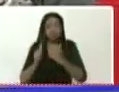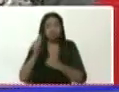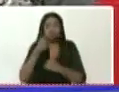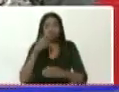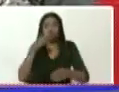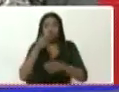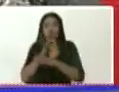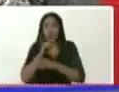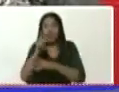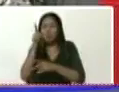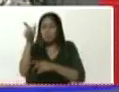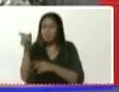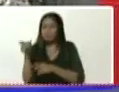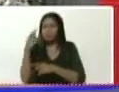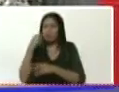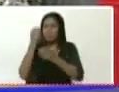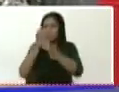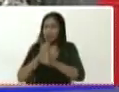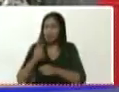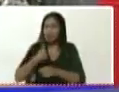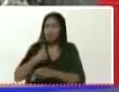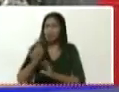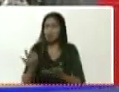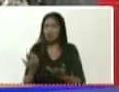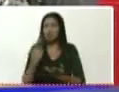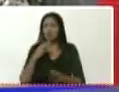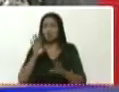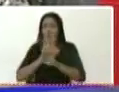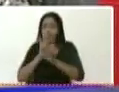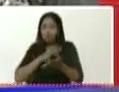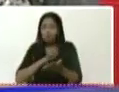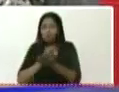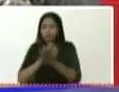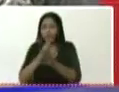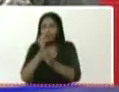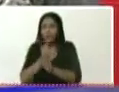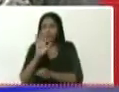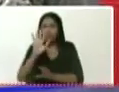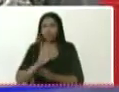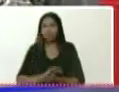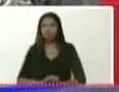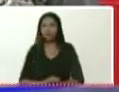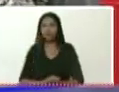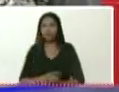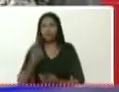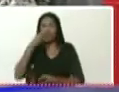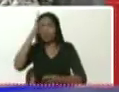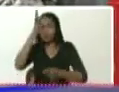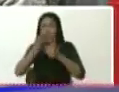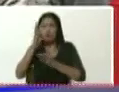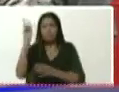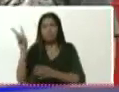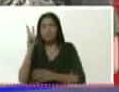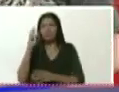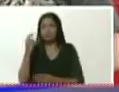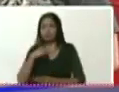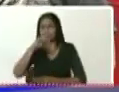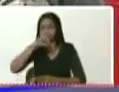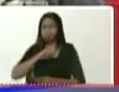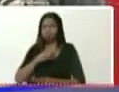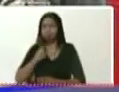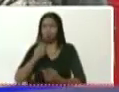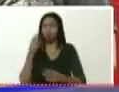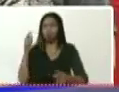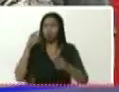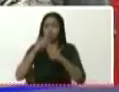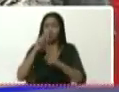para allá. Por allá hay una gente esperando. Ya vamos para allá. Tengo fe en Venezuela. Hoy hemos